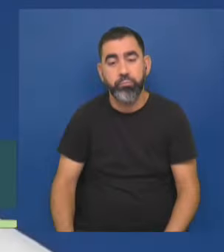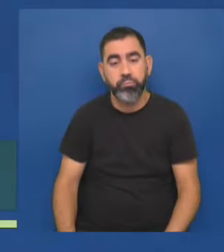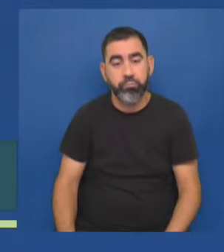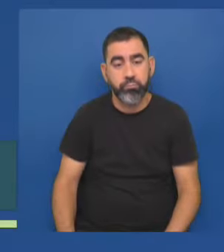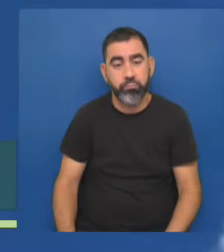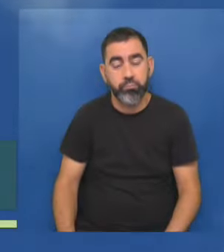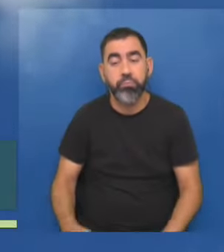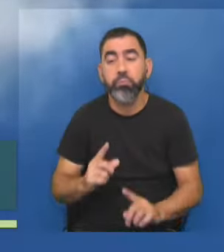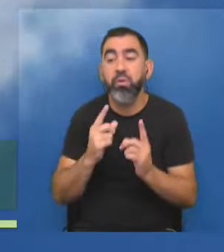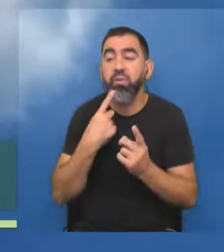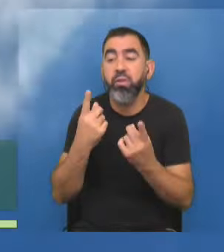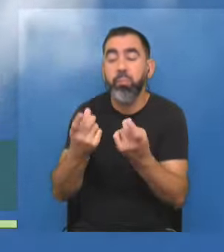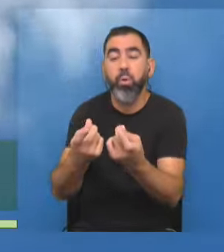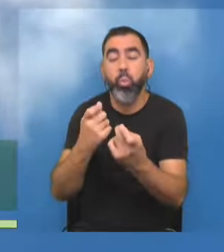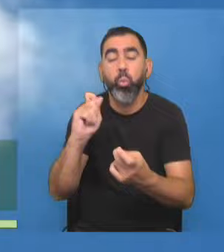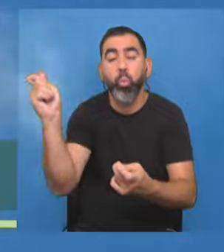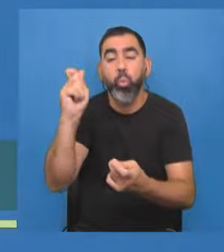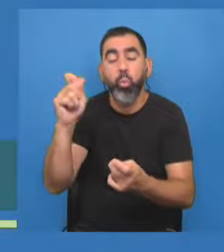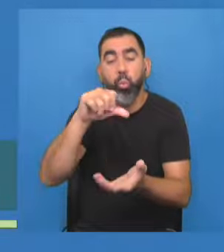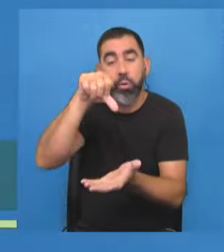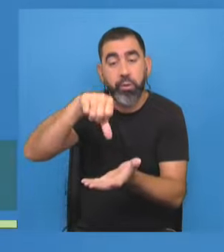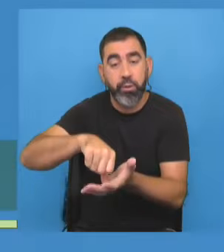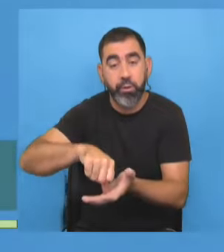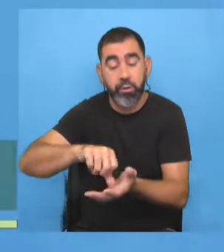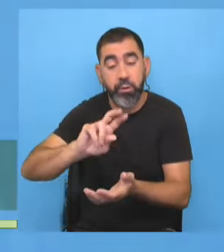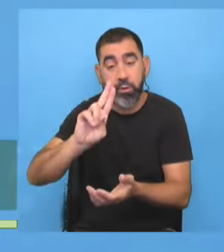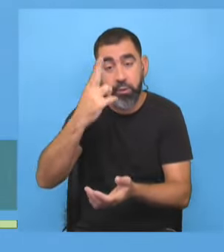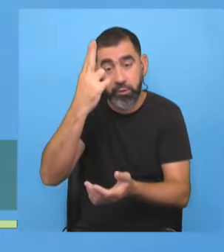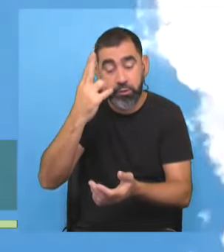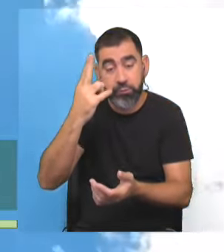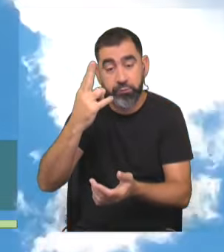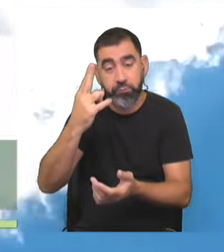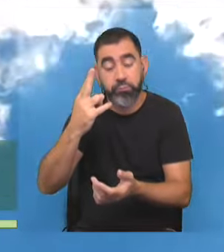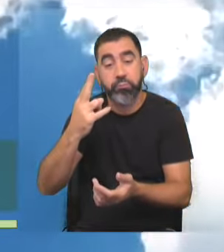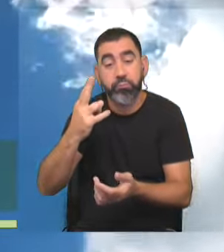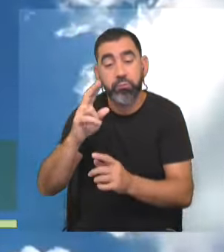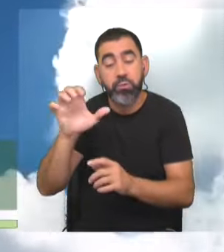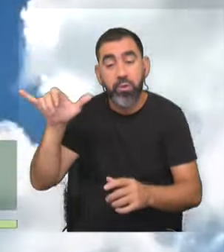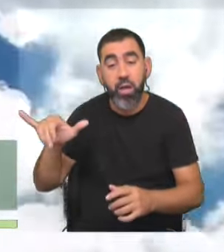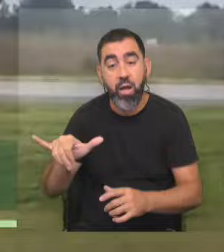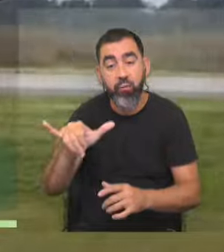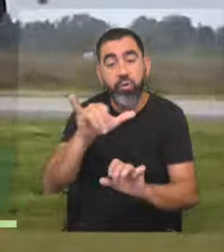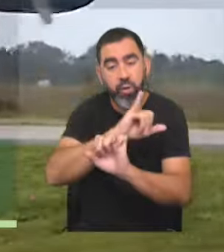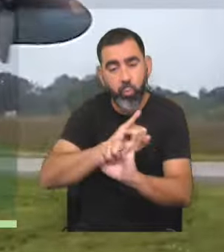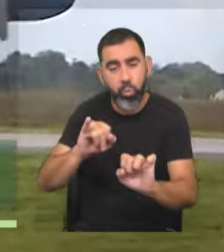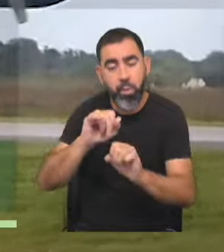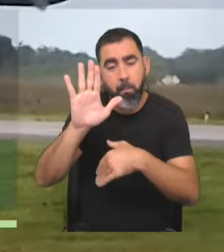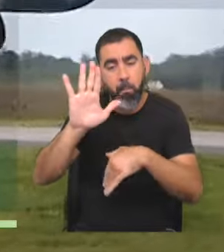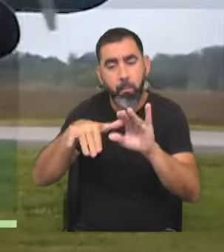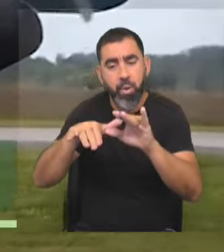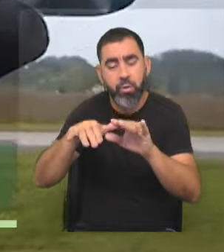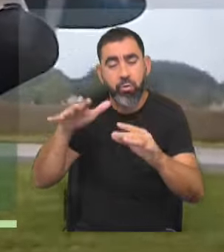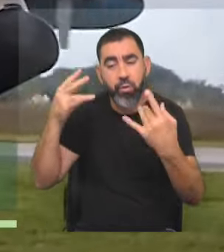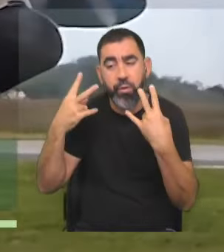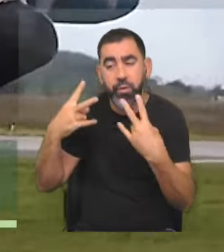señala que la necesidad más urgente que tienen tanto la fuerza aérea como la Aviación naval es la de obtener aeronaves que permitan cumplir con la mayor cantidad de